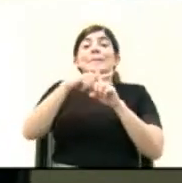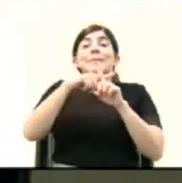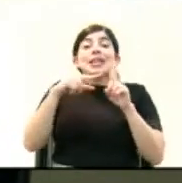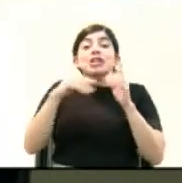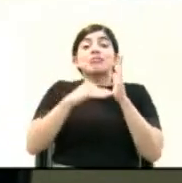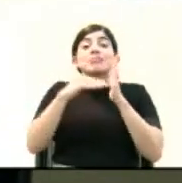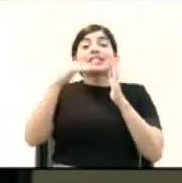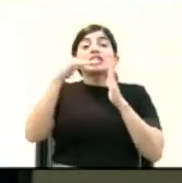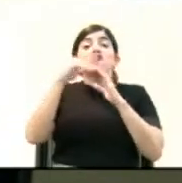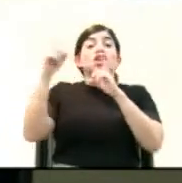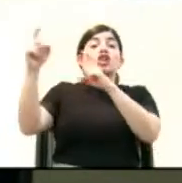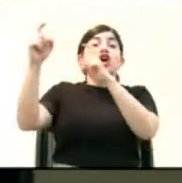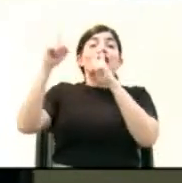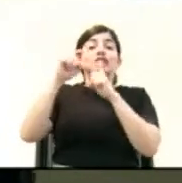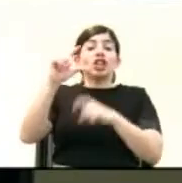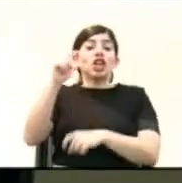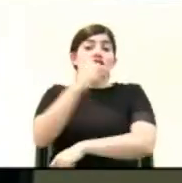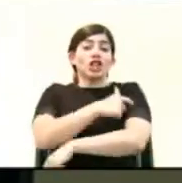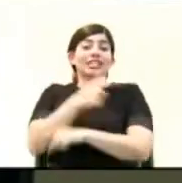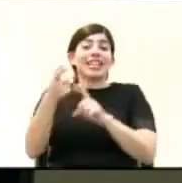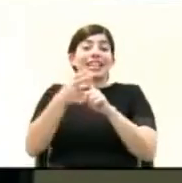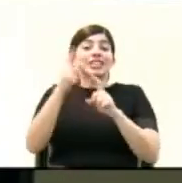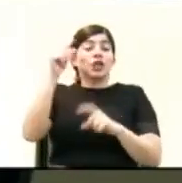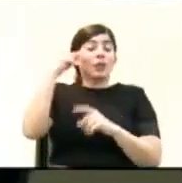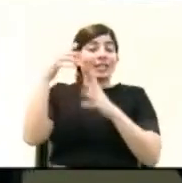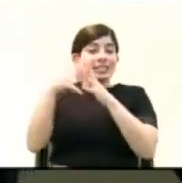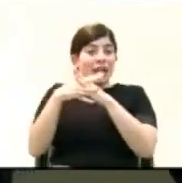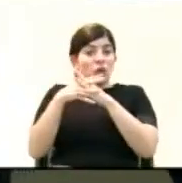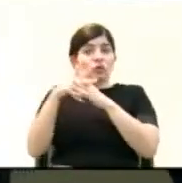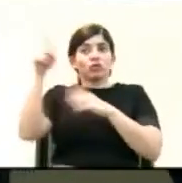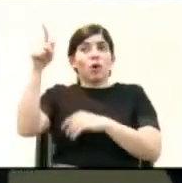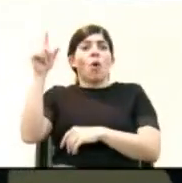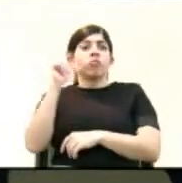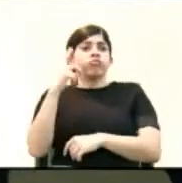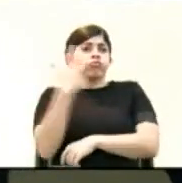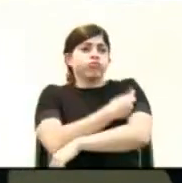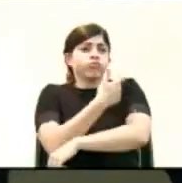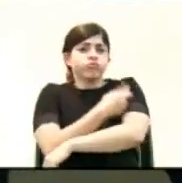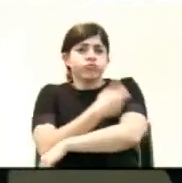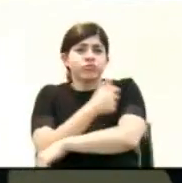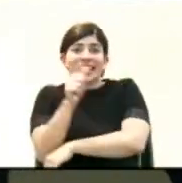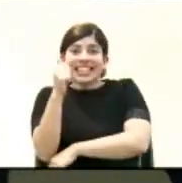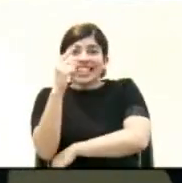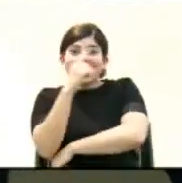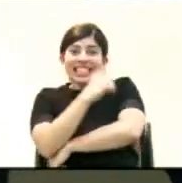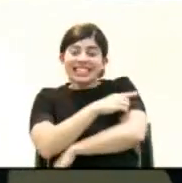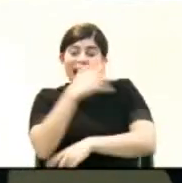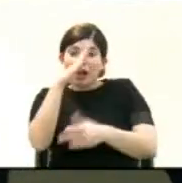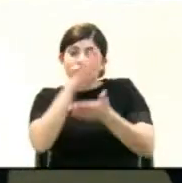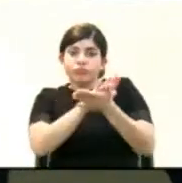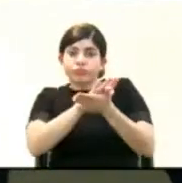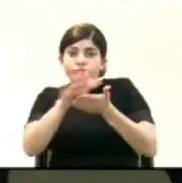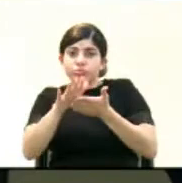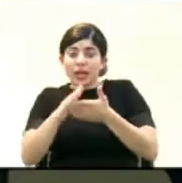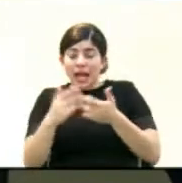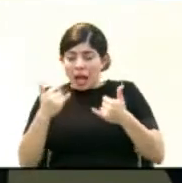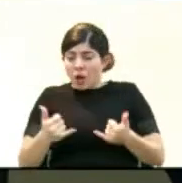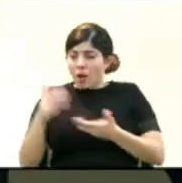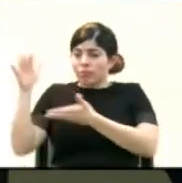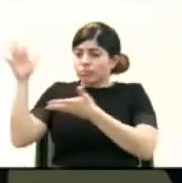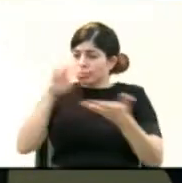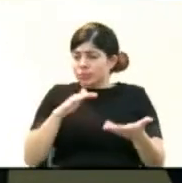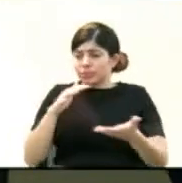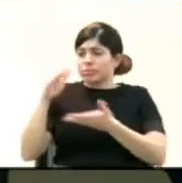como donación del gobierno de los Estados Unidos. Esas todas se aplicaron en 10 días. Y ahora, al ritmo que estamos